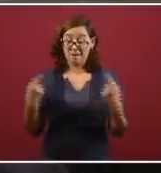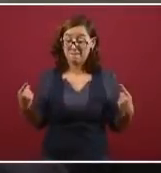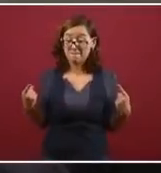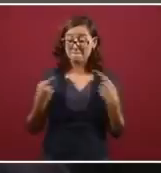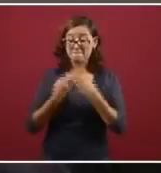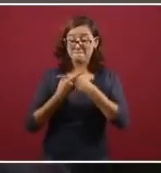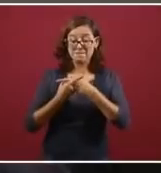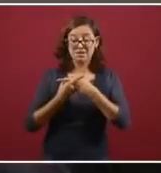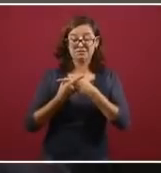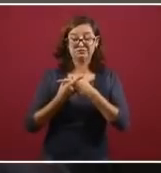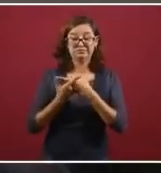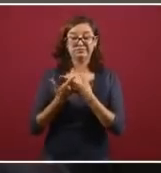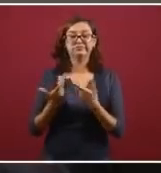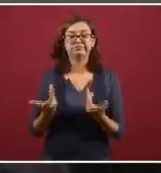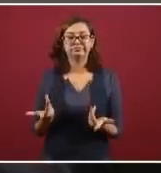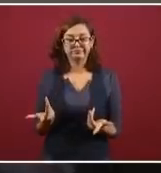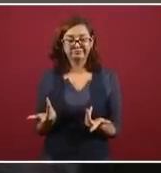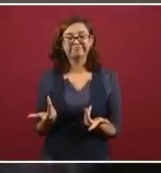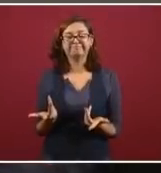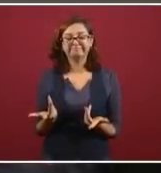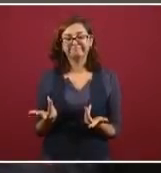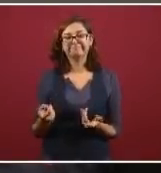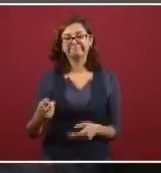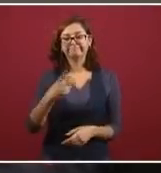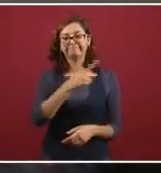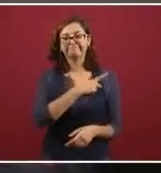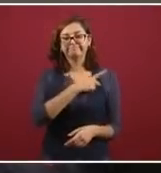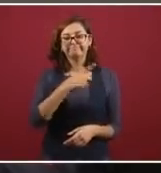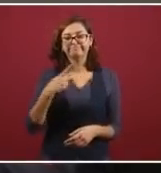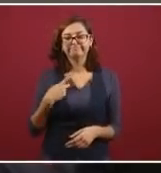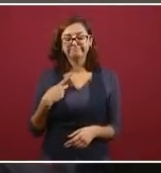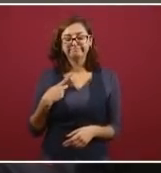la norma, hay que